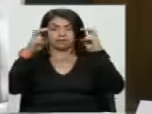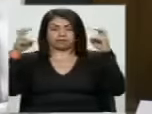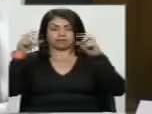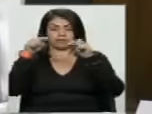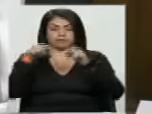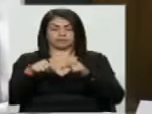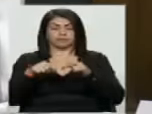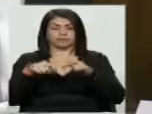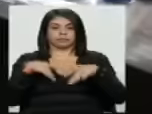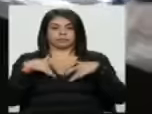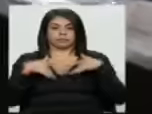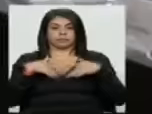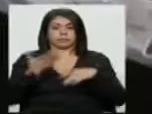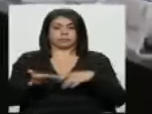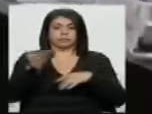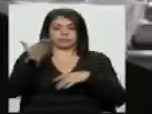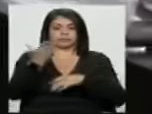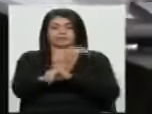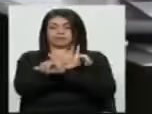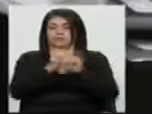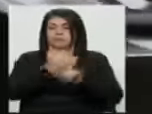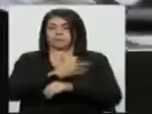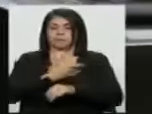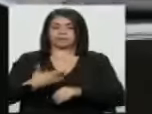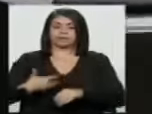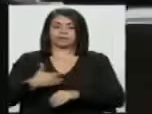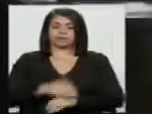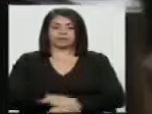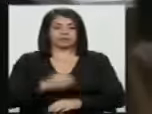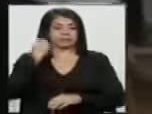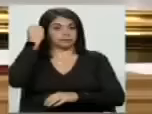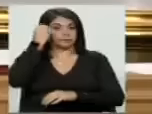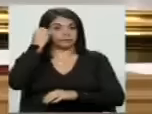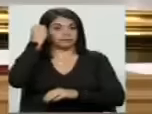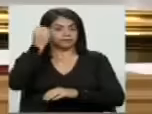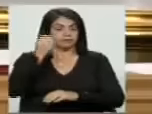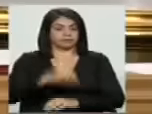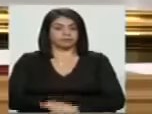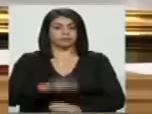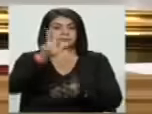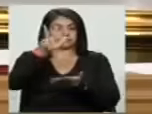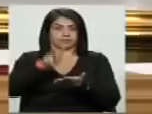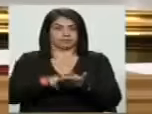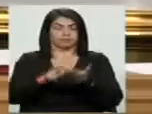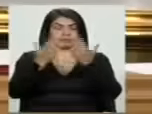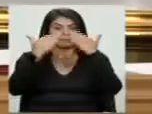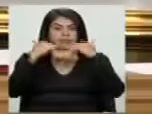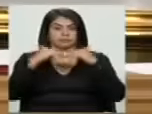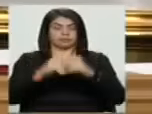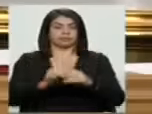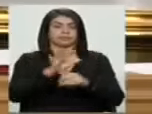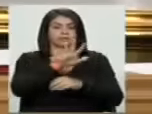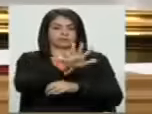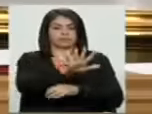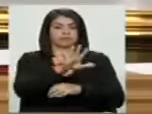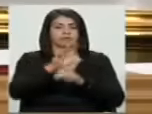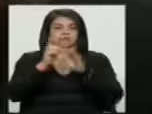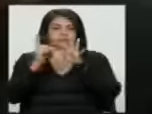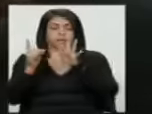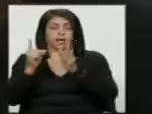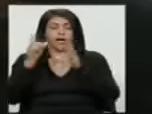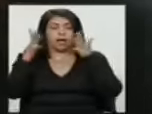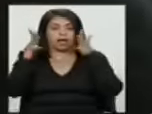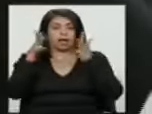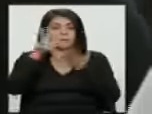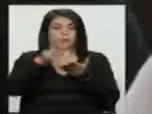Epígrafe, actos relevantes. Es todo, presidente. En consideración el epígrafe. Aprobado. Siguiente. 56. Se